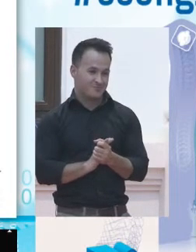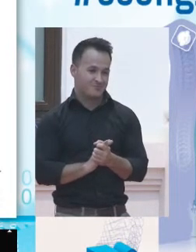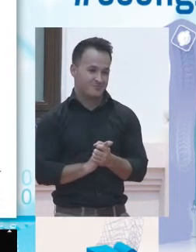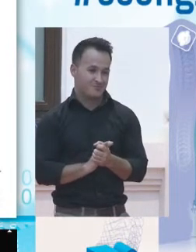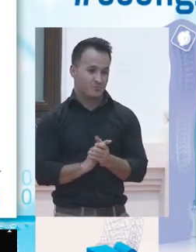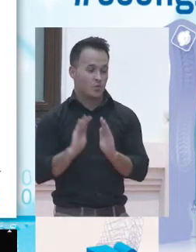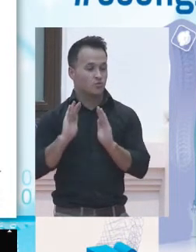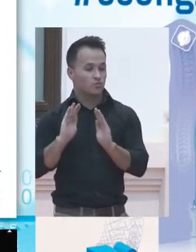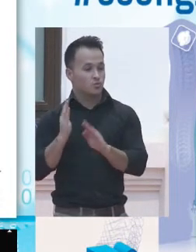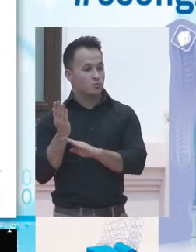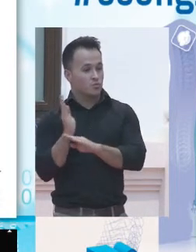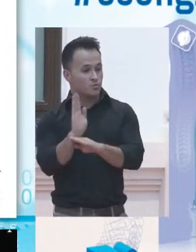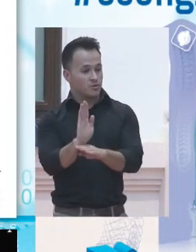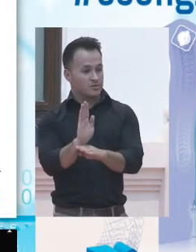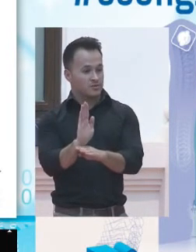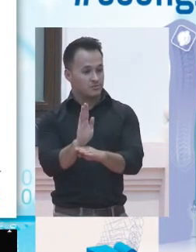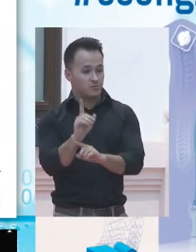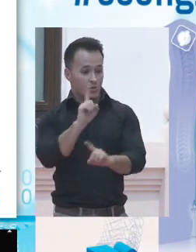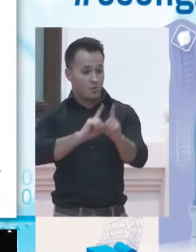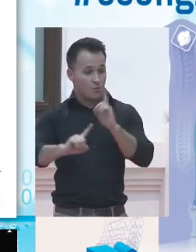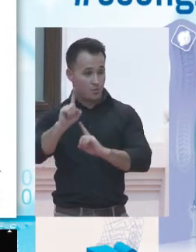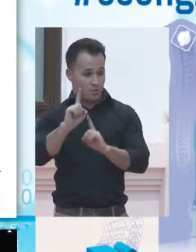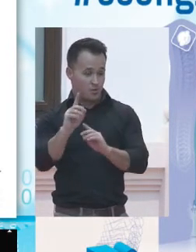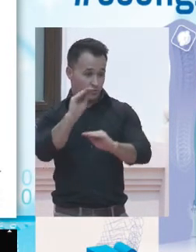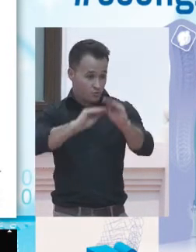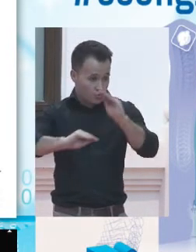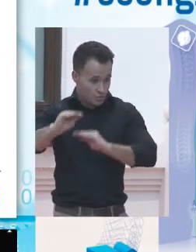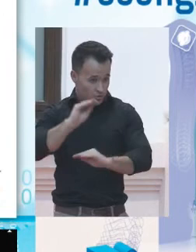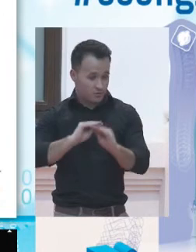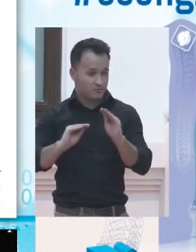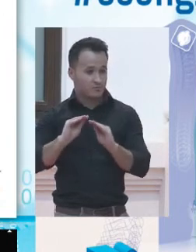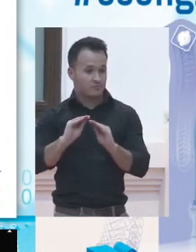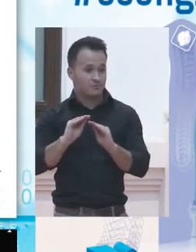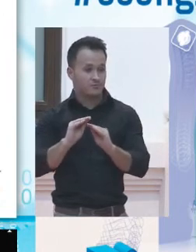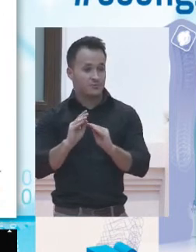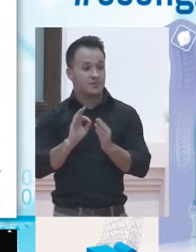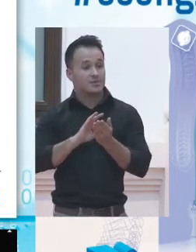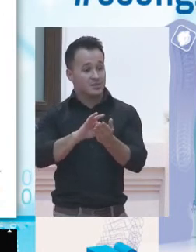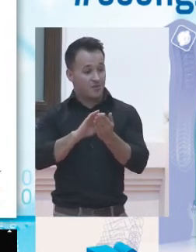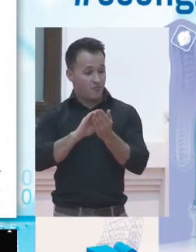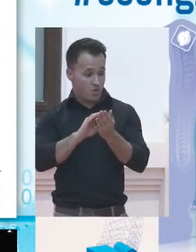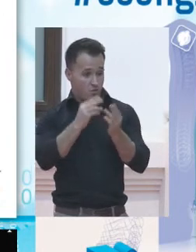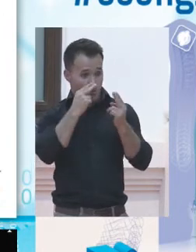Su propósito era resolver los problemas que existían, armonizar los requisitos del sector público,